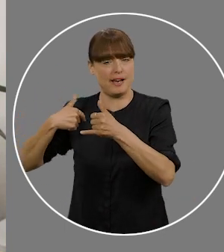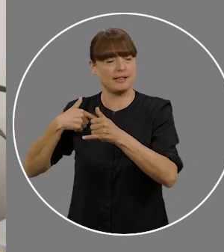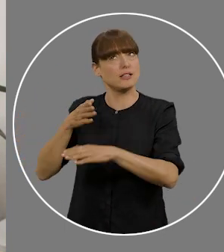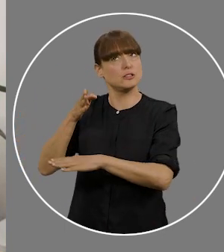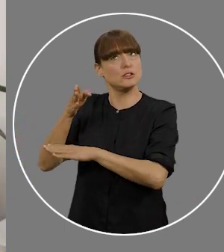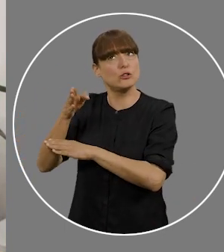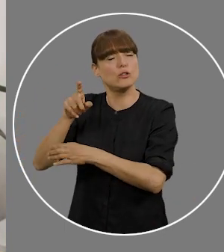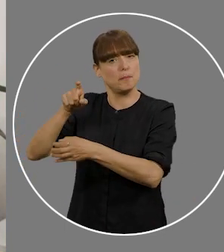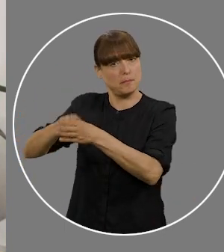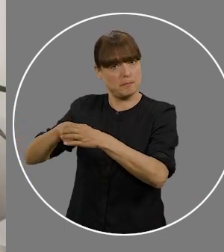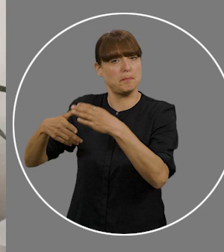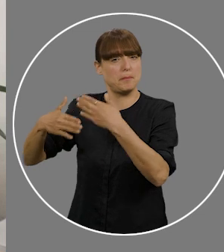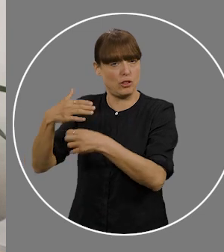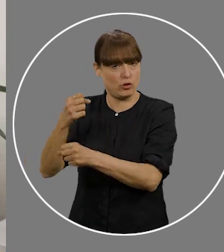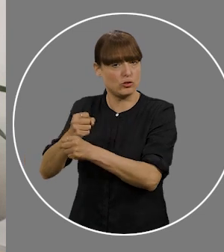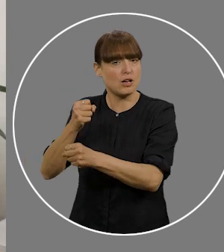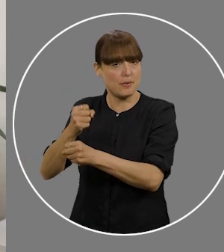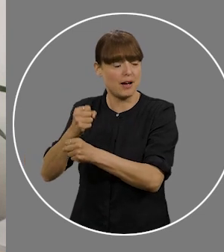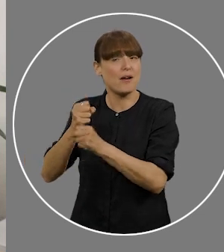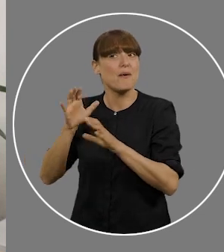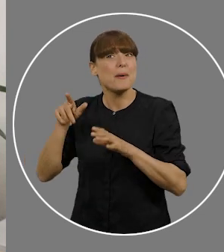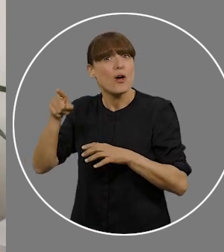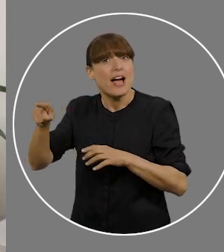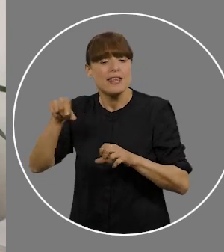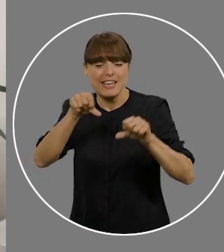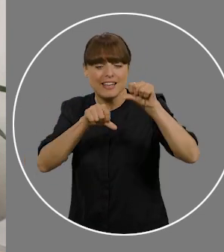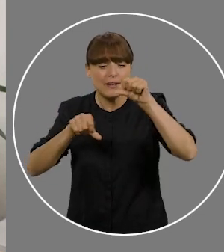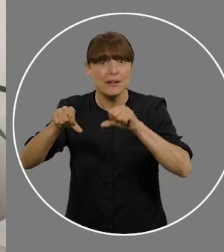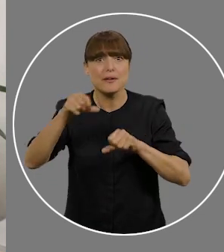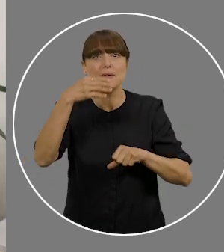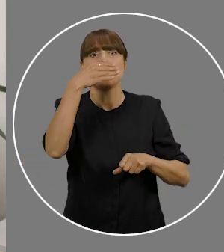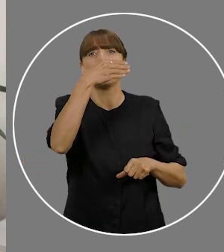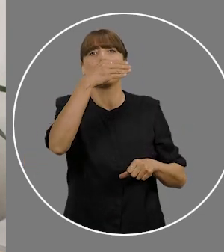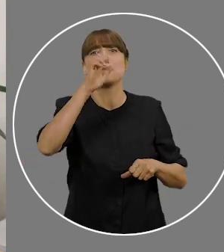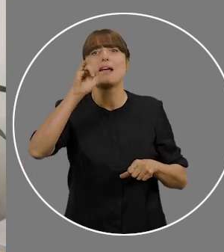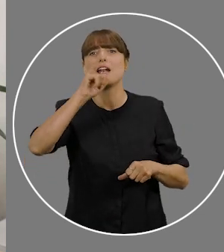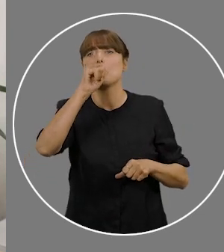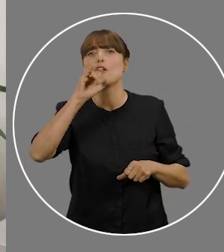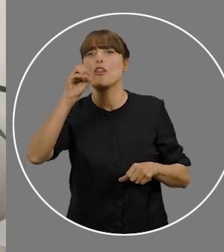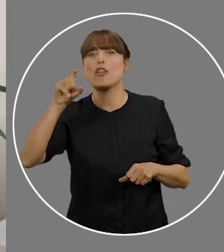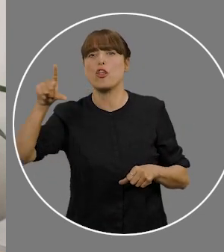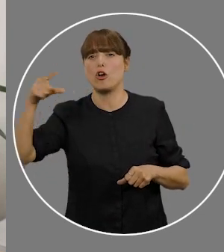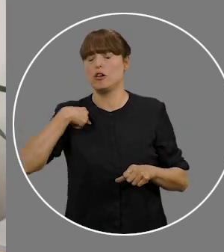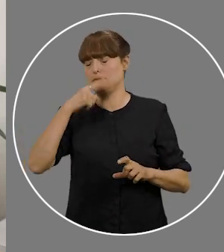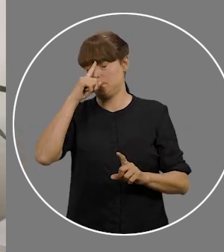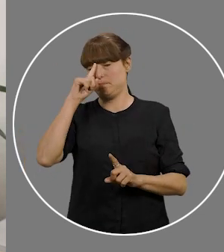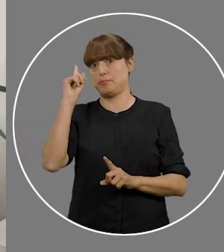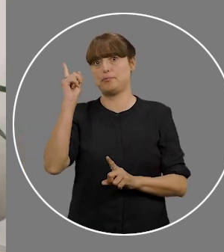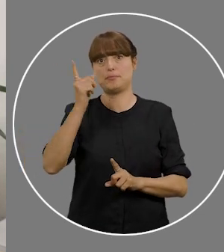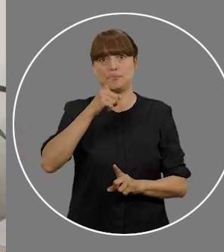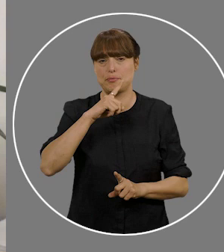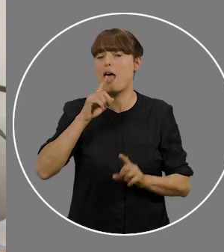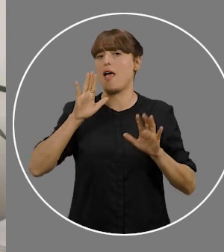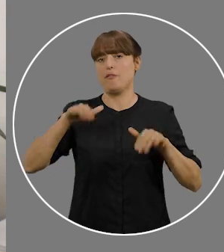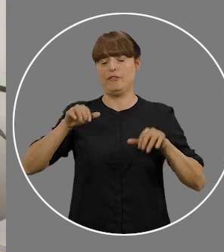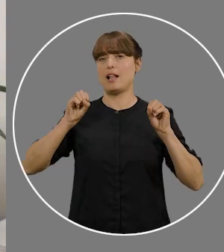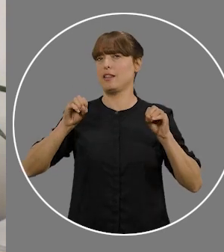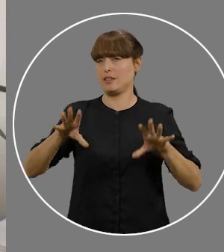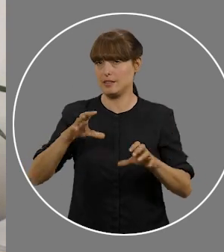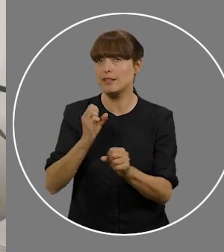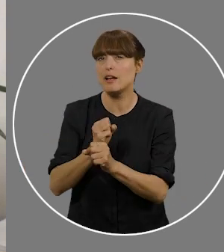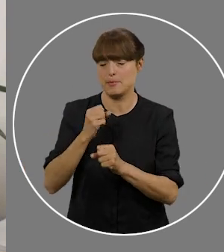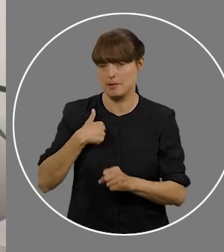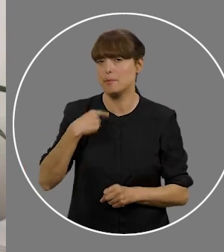Pero se trabajaba con Benzor y yo me mareaba y lo tuve que dejar.